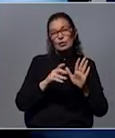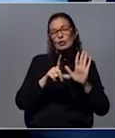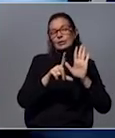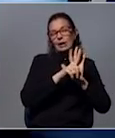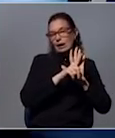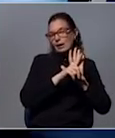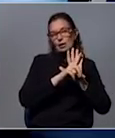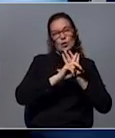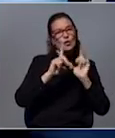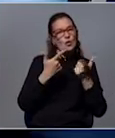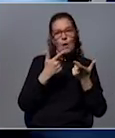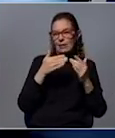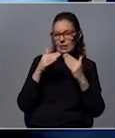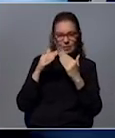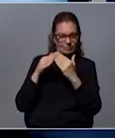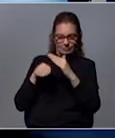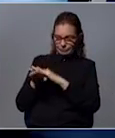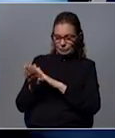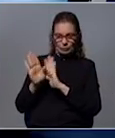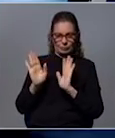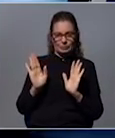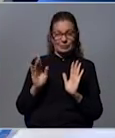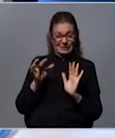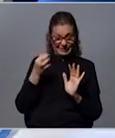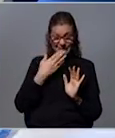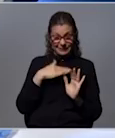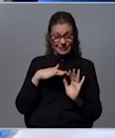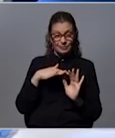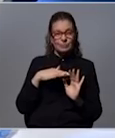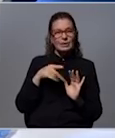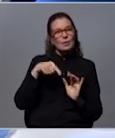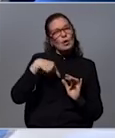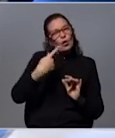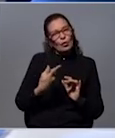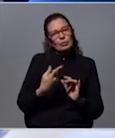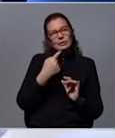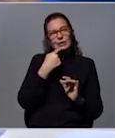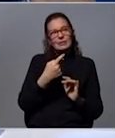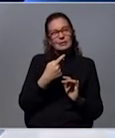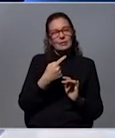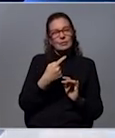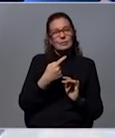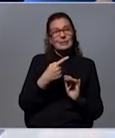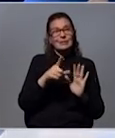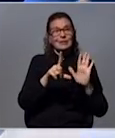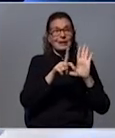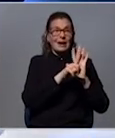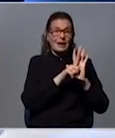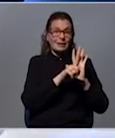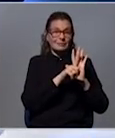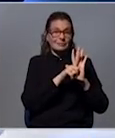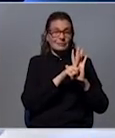la ley no hay allanamiento nocturno correcto las otras tienen dice mientras no se dicte la ley